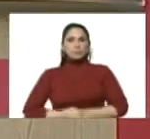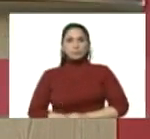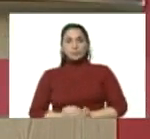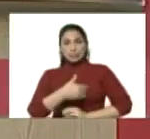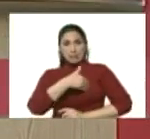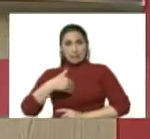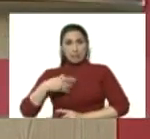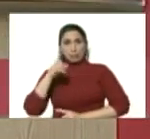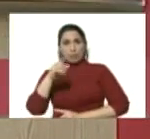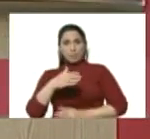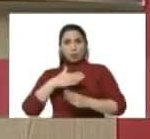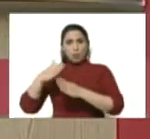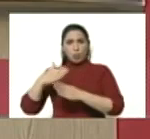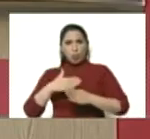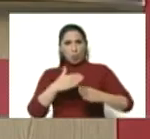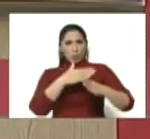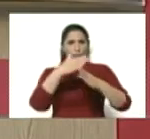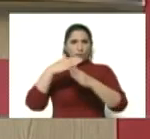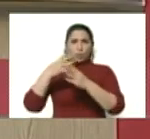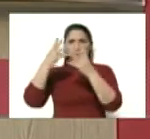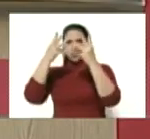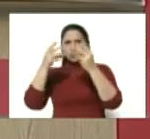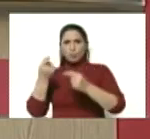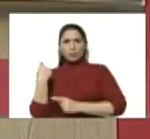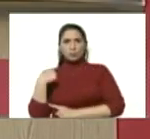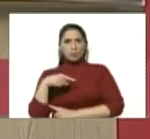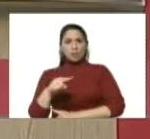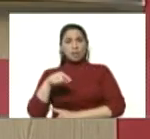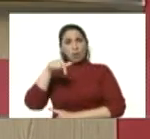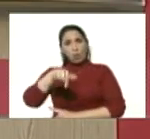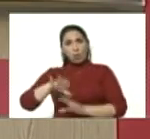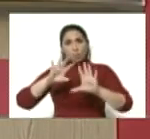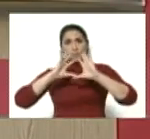Queremos también compartir los números que tiene hoy el mundo.